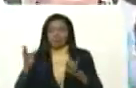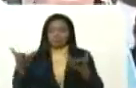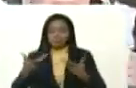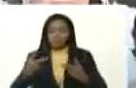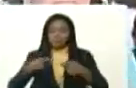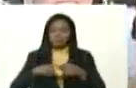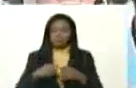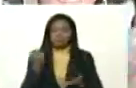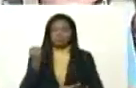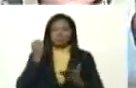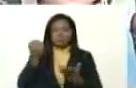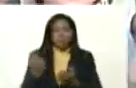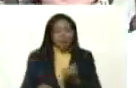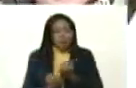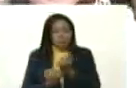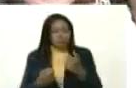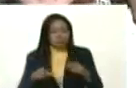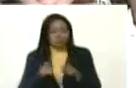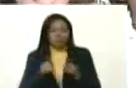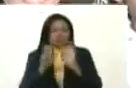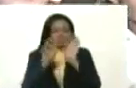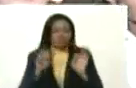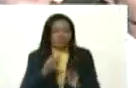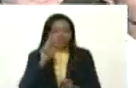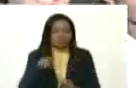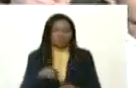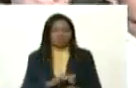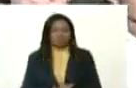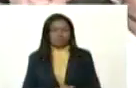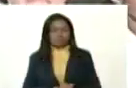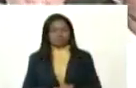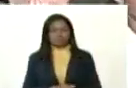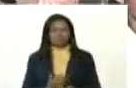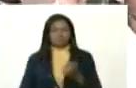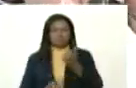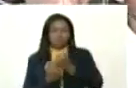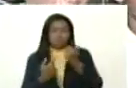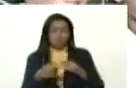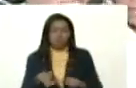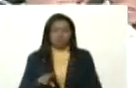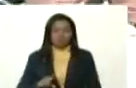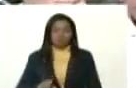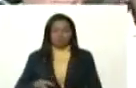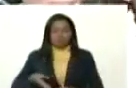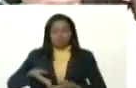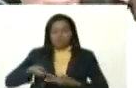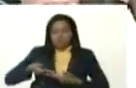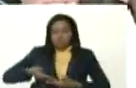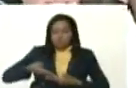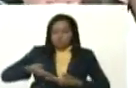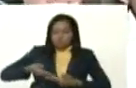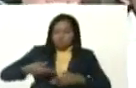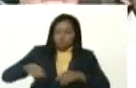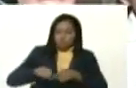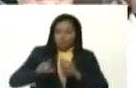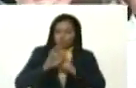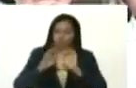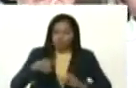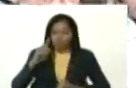una bonificación de apoyo. Y también se apoya a la lactancia. Son aproximadamente